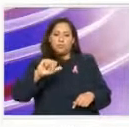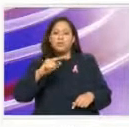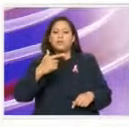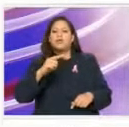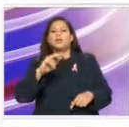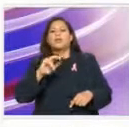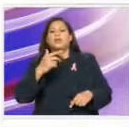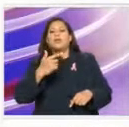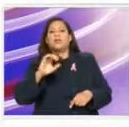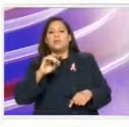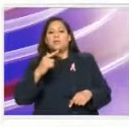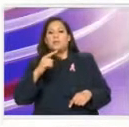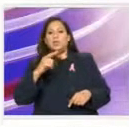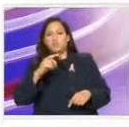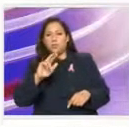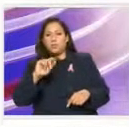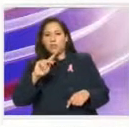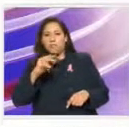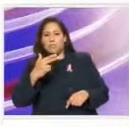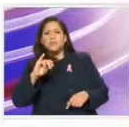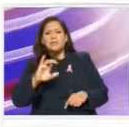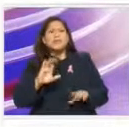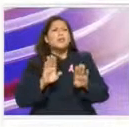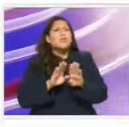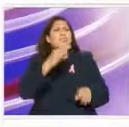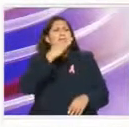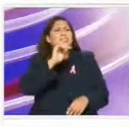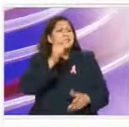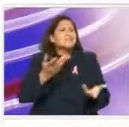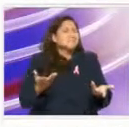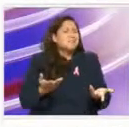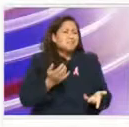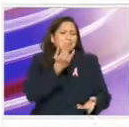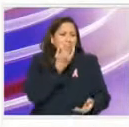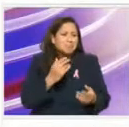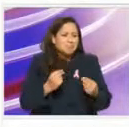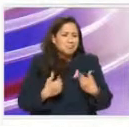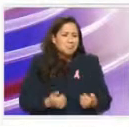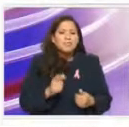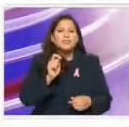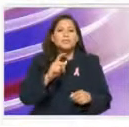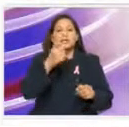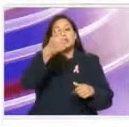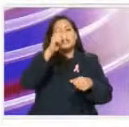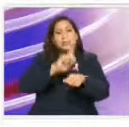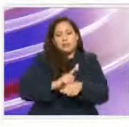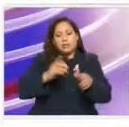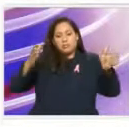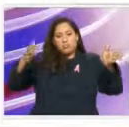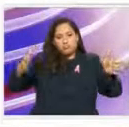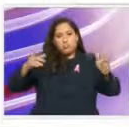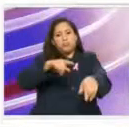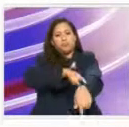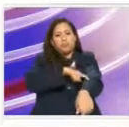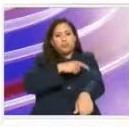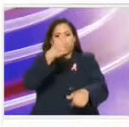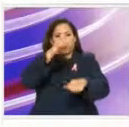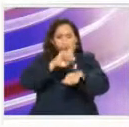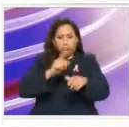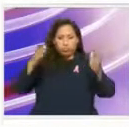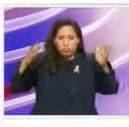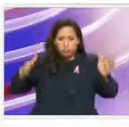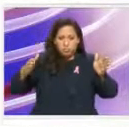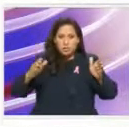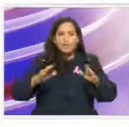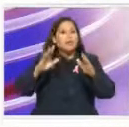de los propios usuarios. ¿Cómo celebran ellos entonces? Ellos celebran durante 6 días. Es una festividad de 6 días que